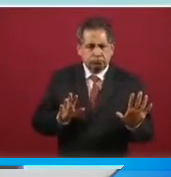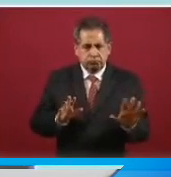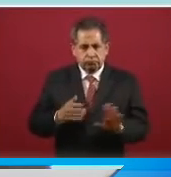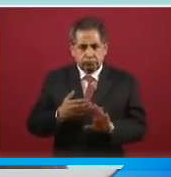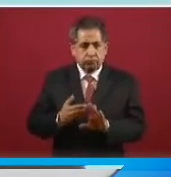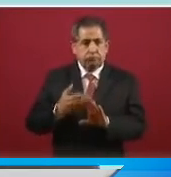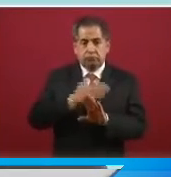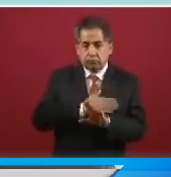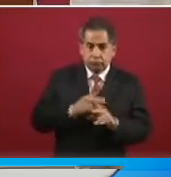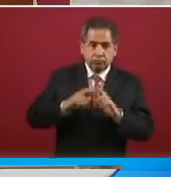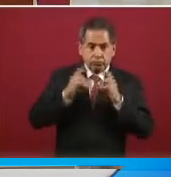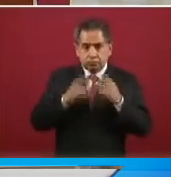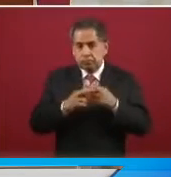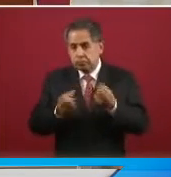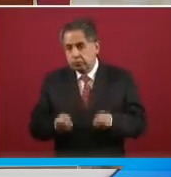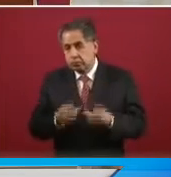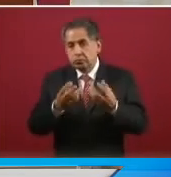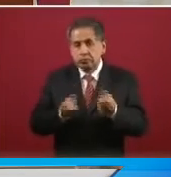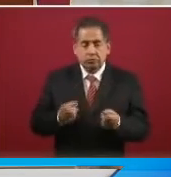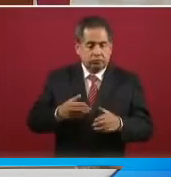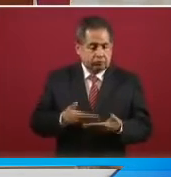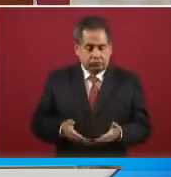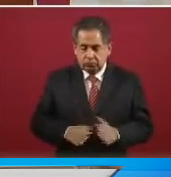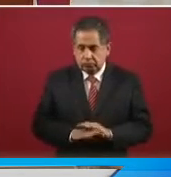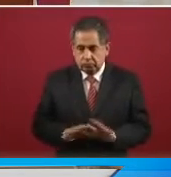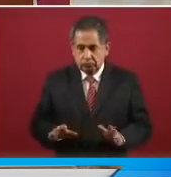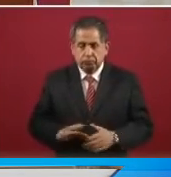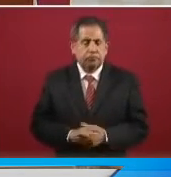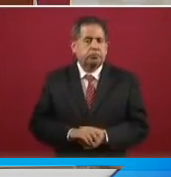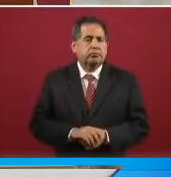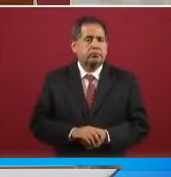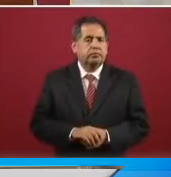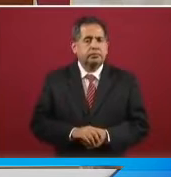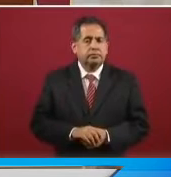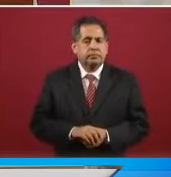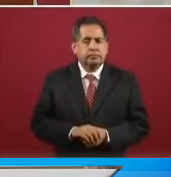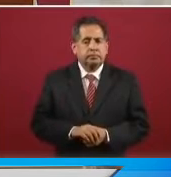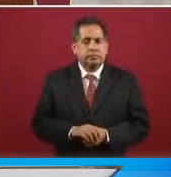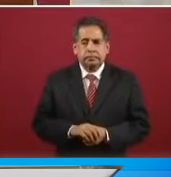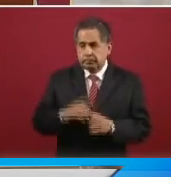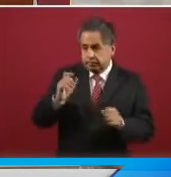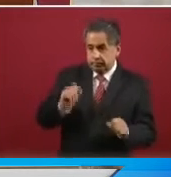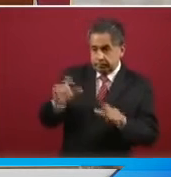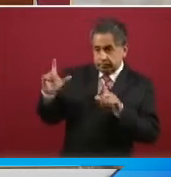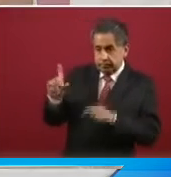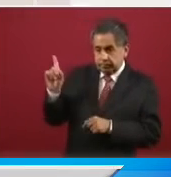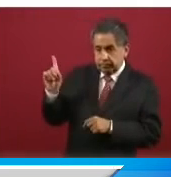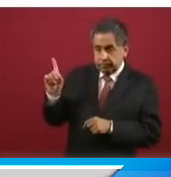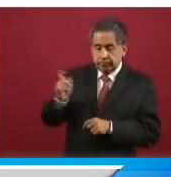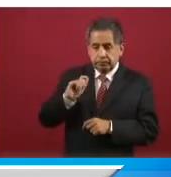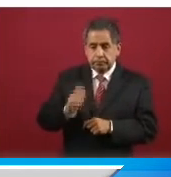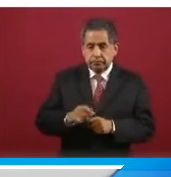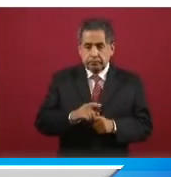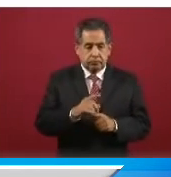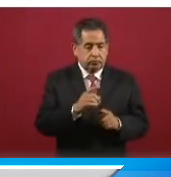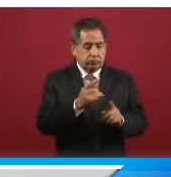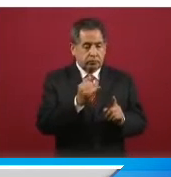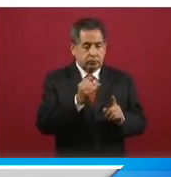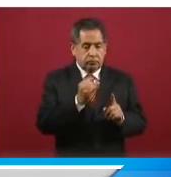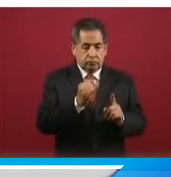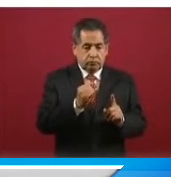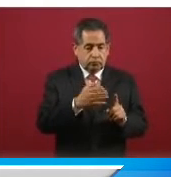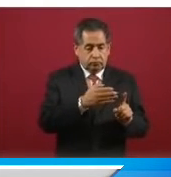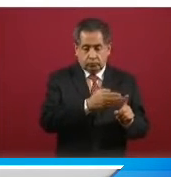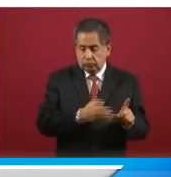Estados Unidos que ingresa a México de manera irregular, por lo que se conformó un grupo binacional para combatir este problema. Se realizarán